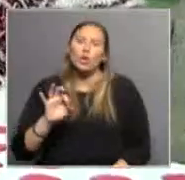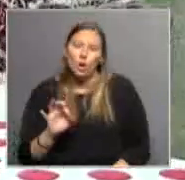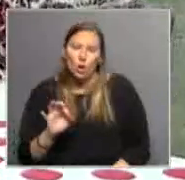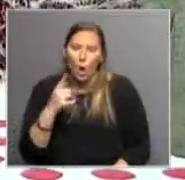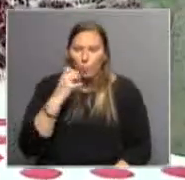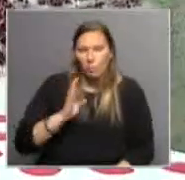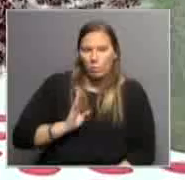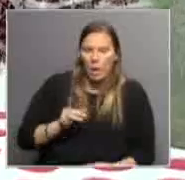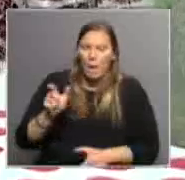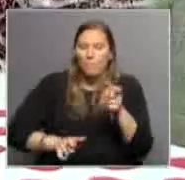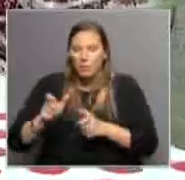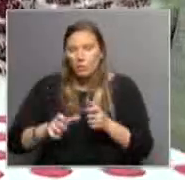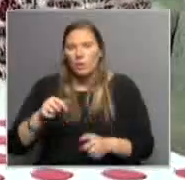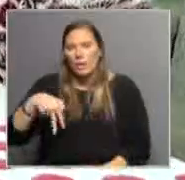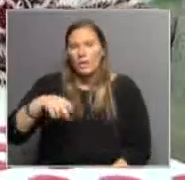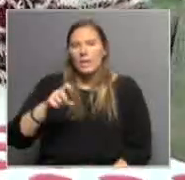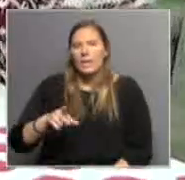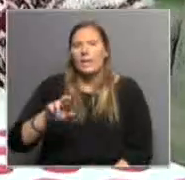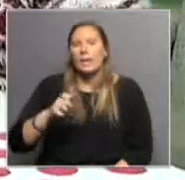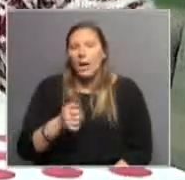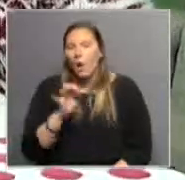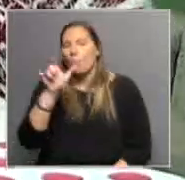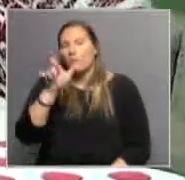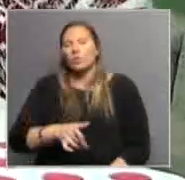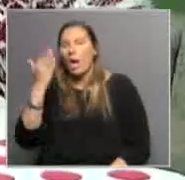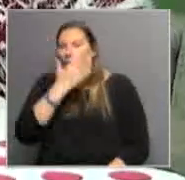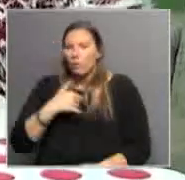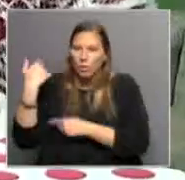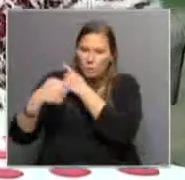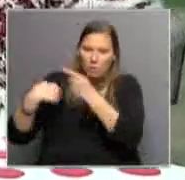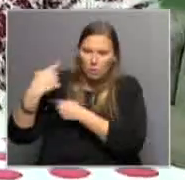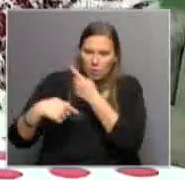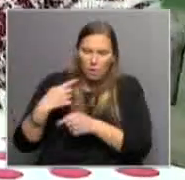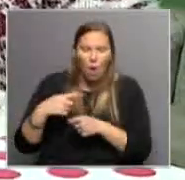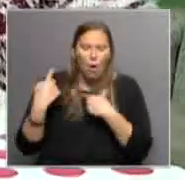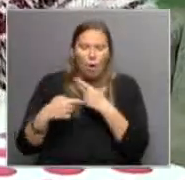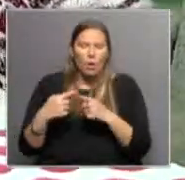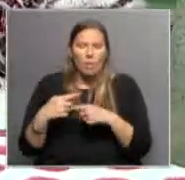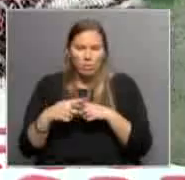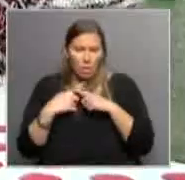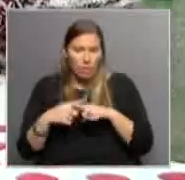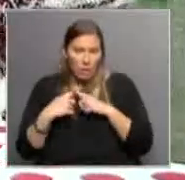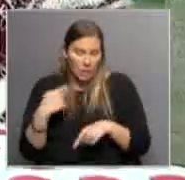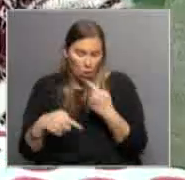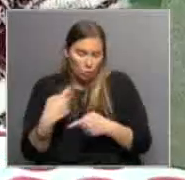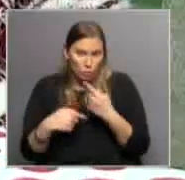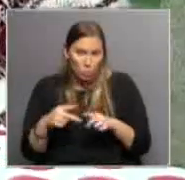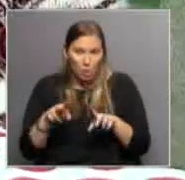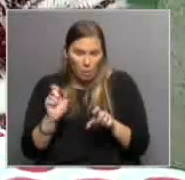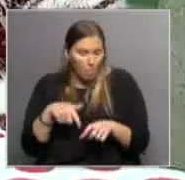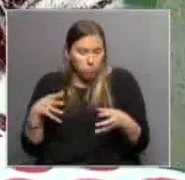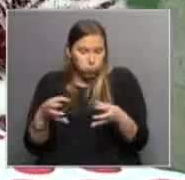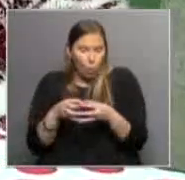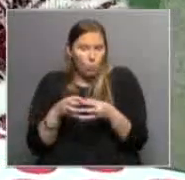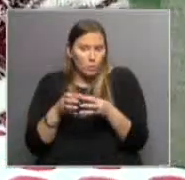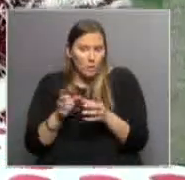población negra o población afrodescendiente o persona afrodescendiente, ¿todavía está en debate, como tengo entendido, que lo estaba dentro de la propia